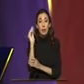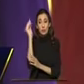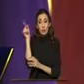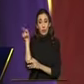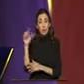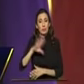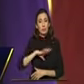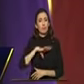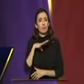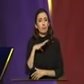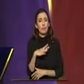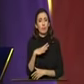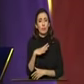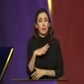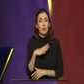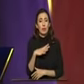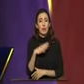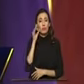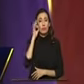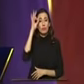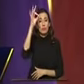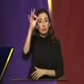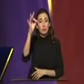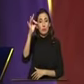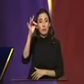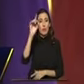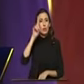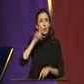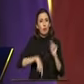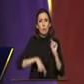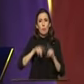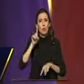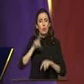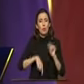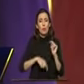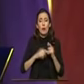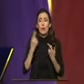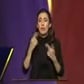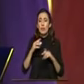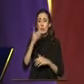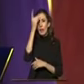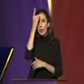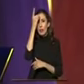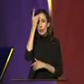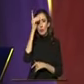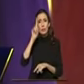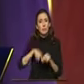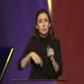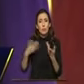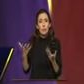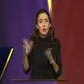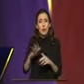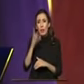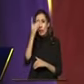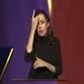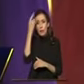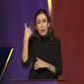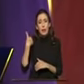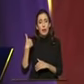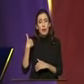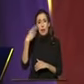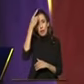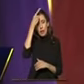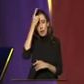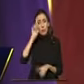orgullo, presente y futuro. No pueden estar atados a deudas injustas. No pueden estar